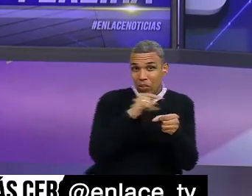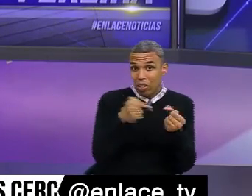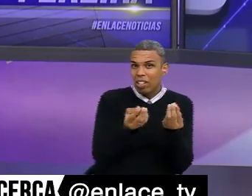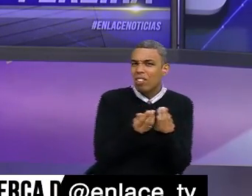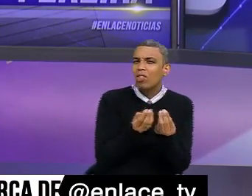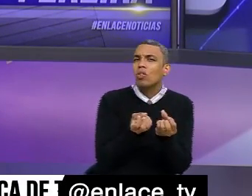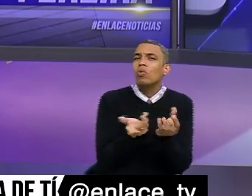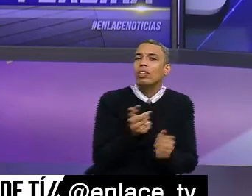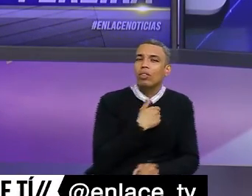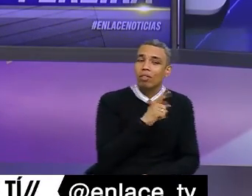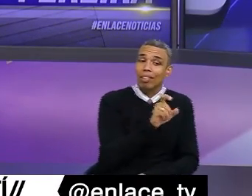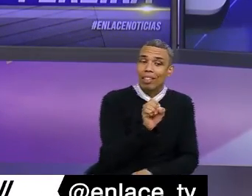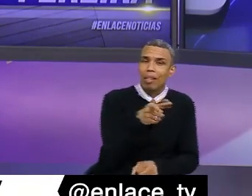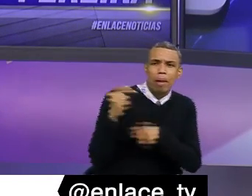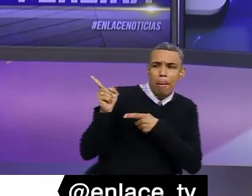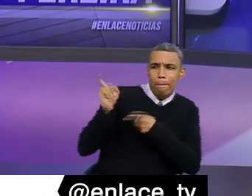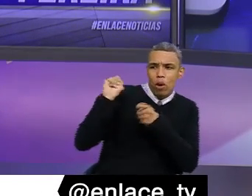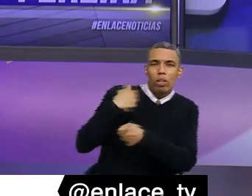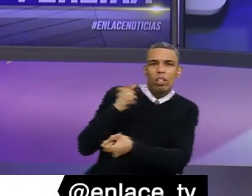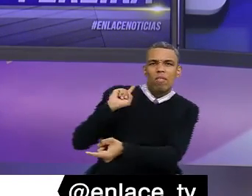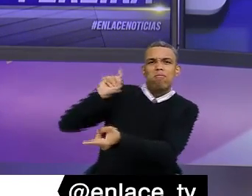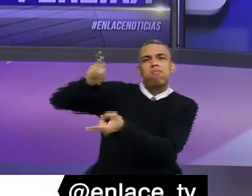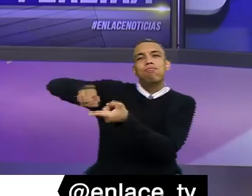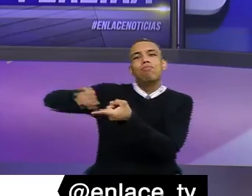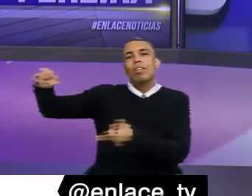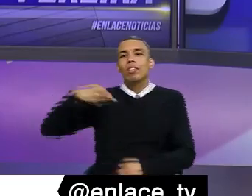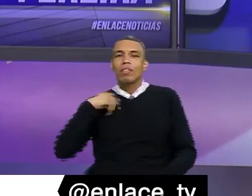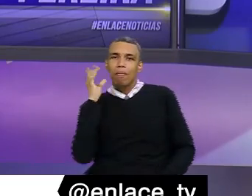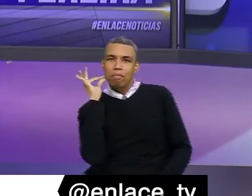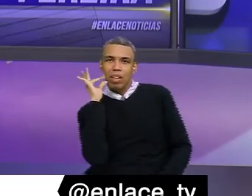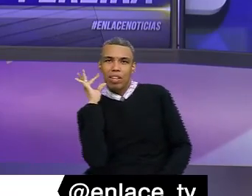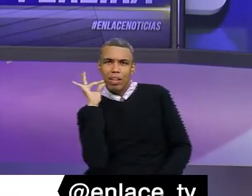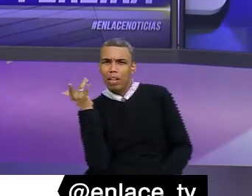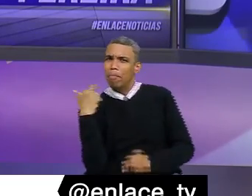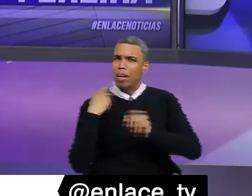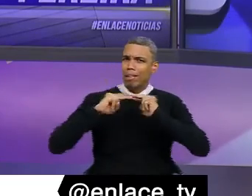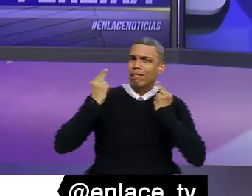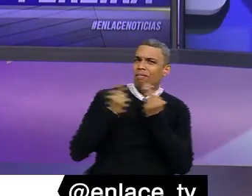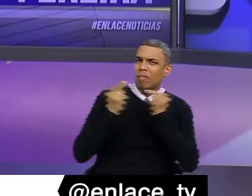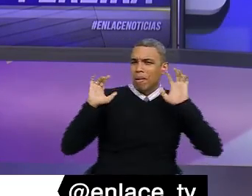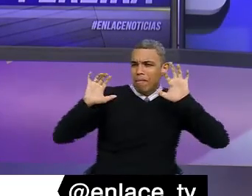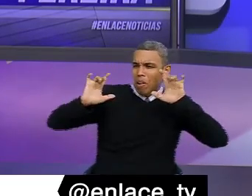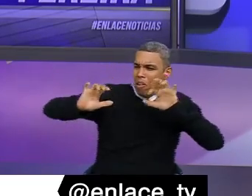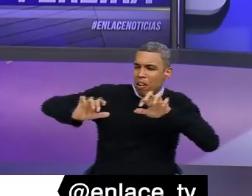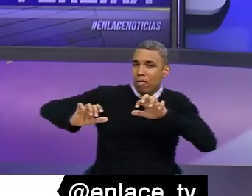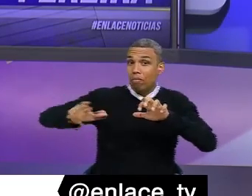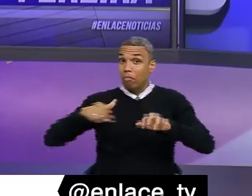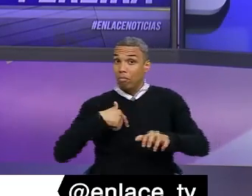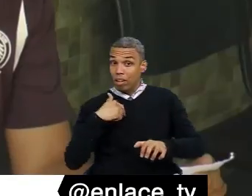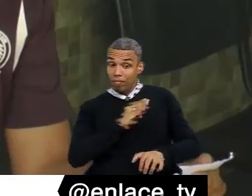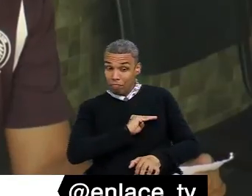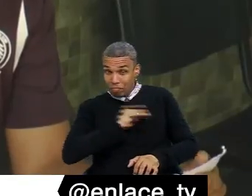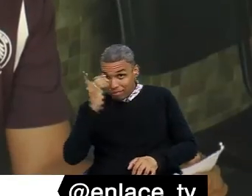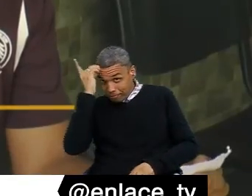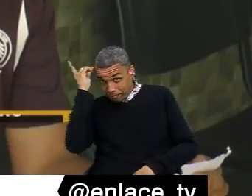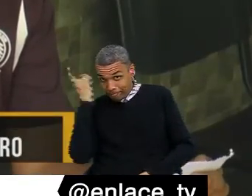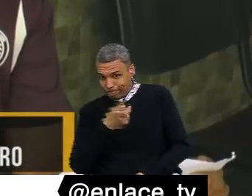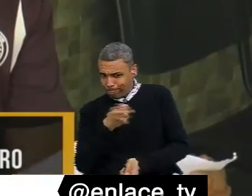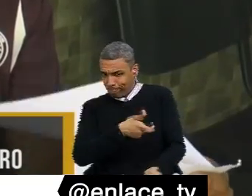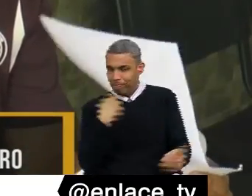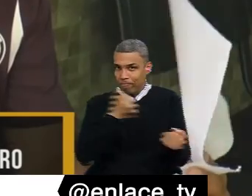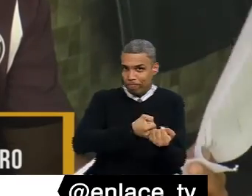3 de julio. Los ediles cuentan con el apoyo de la Administración Municipal para su desplazamiento. Una delegación